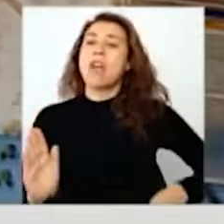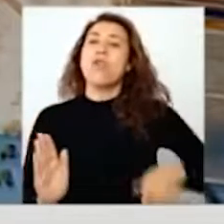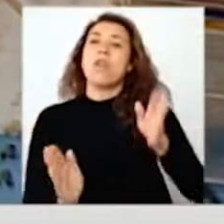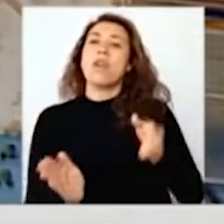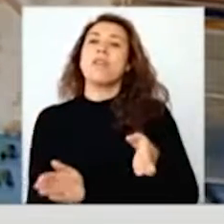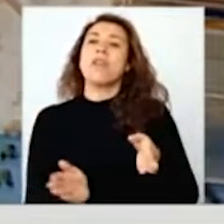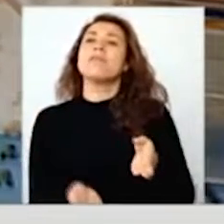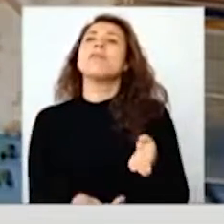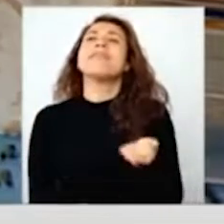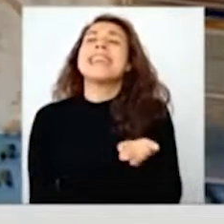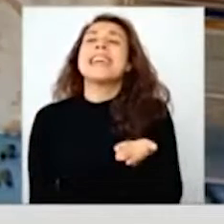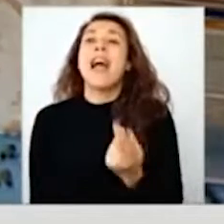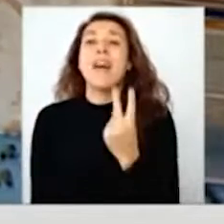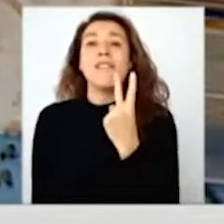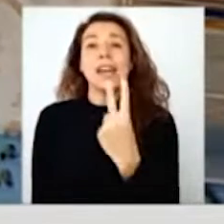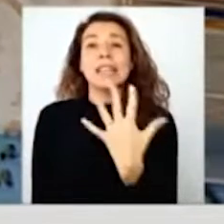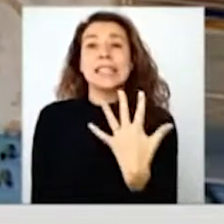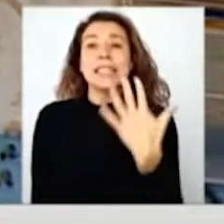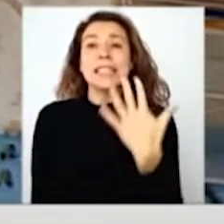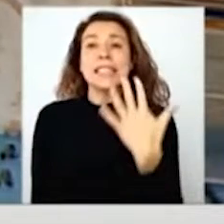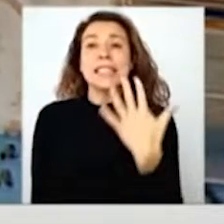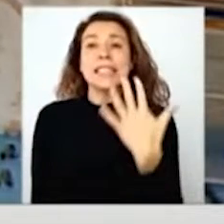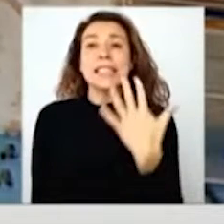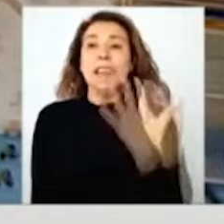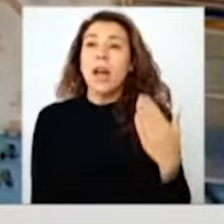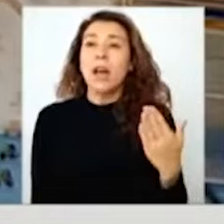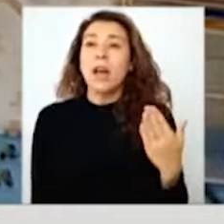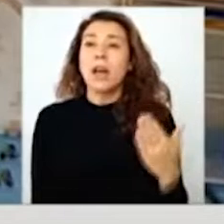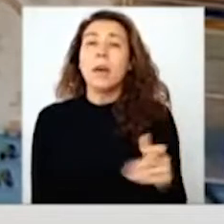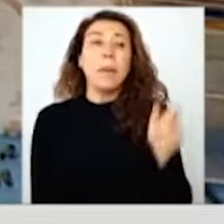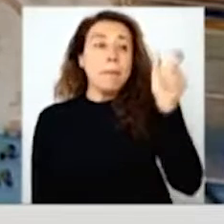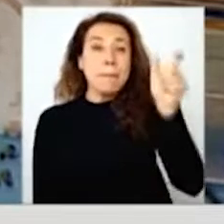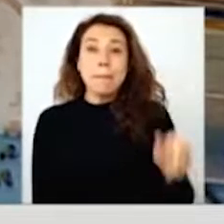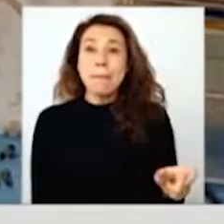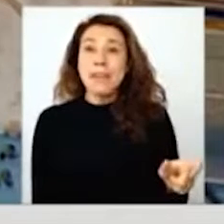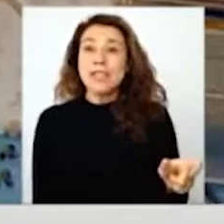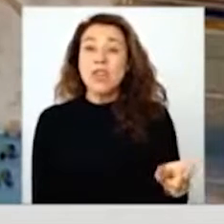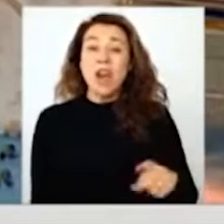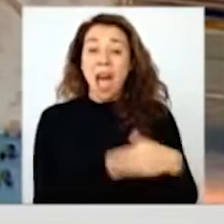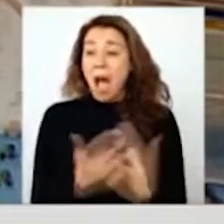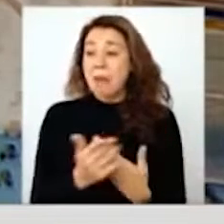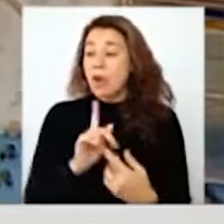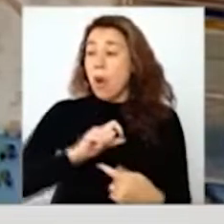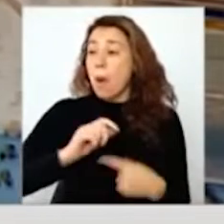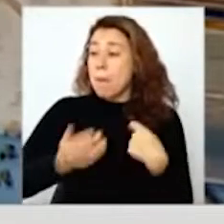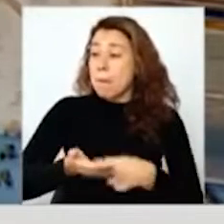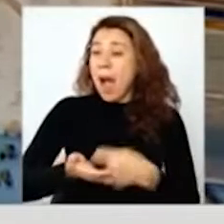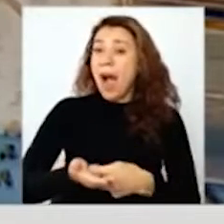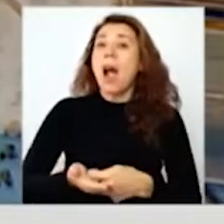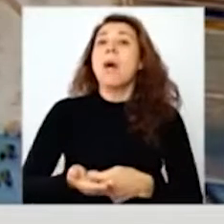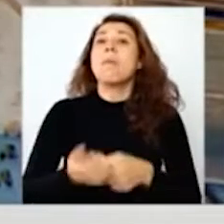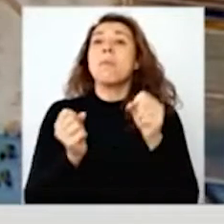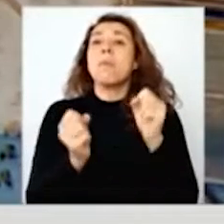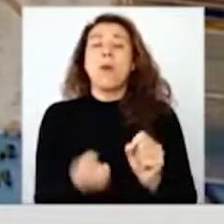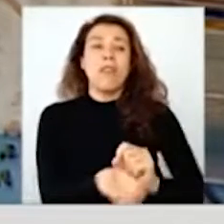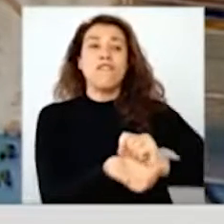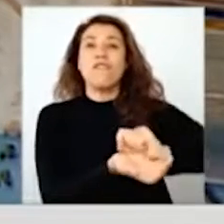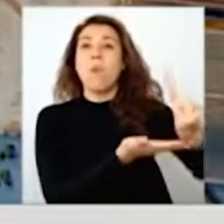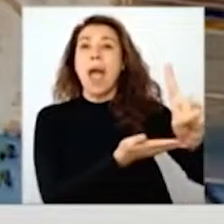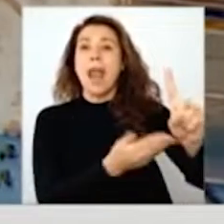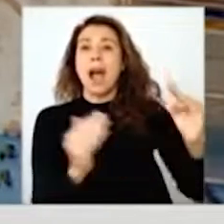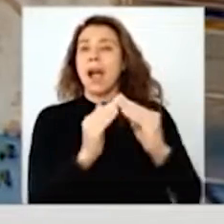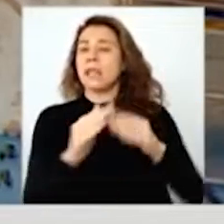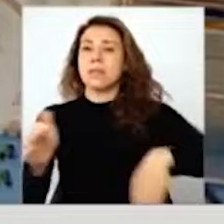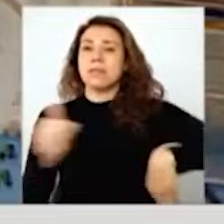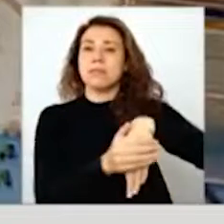en 25 días perfectamente un arrendatario inescrupuloso podría estar fuera de la propiedad qué